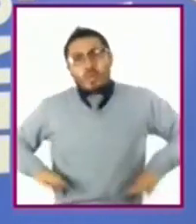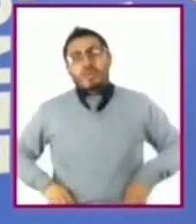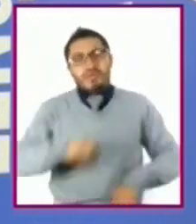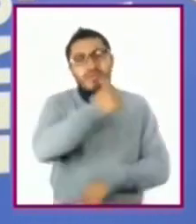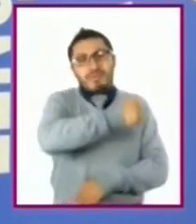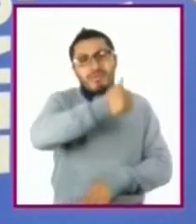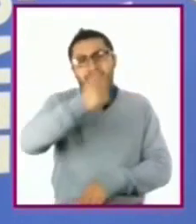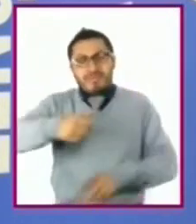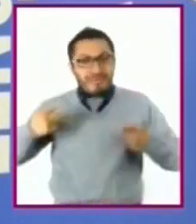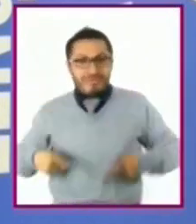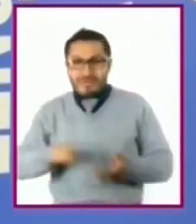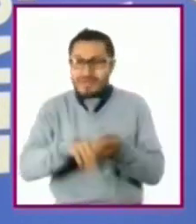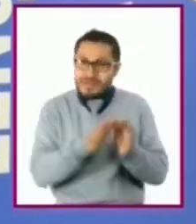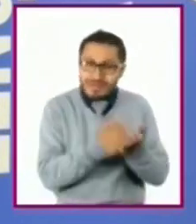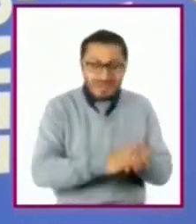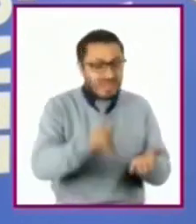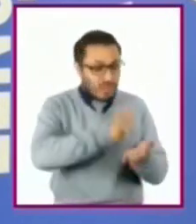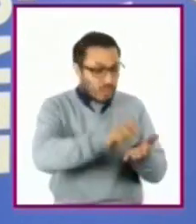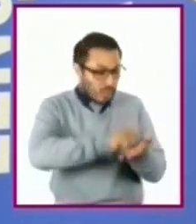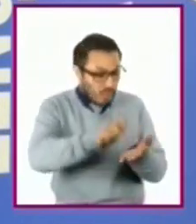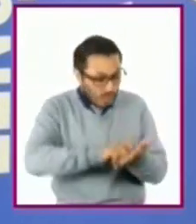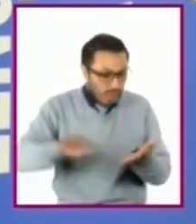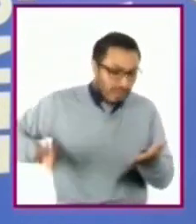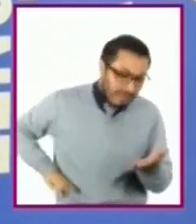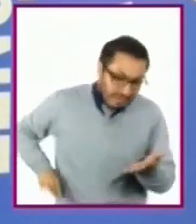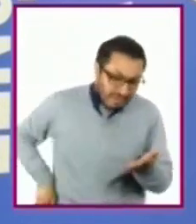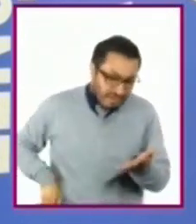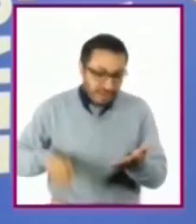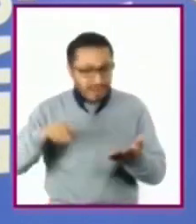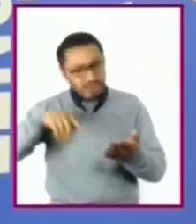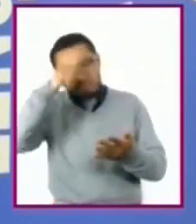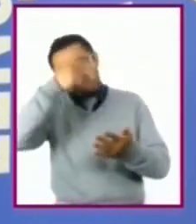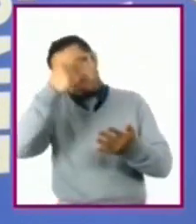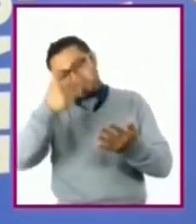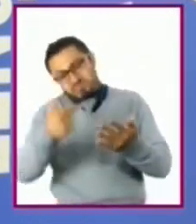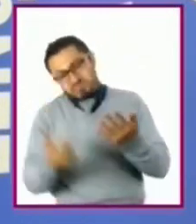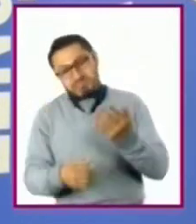cual anotaremos las características y detalles relevantes que queremos destacar.